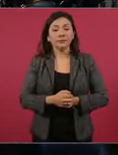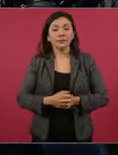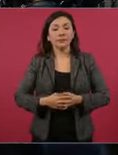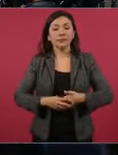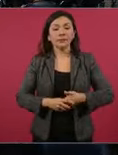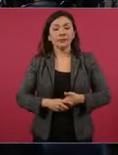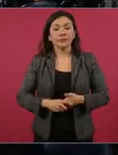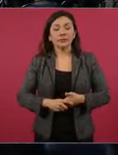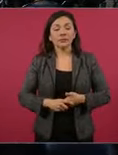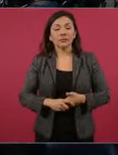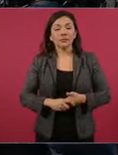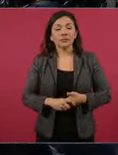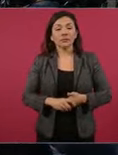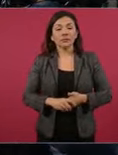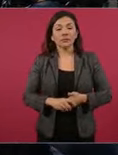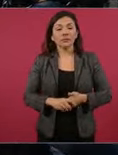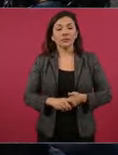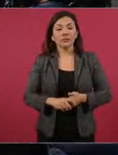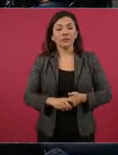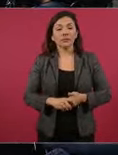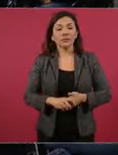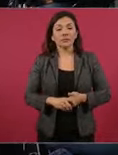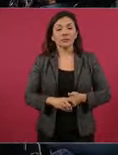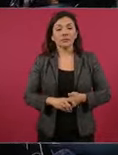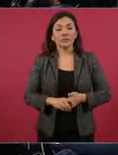No, deja que termine nada más, miren.